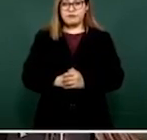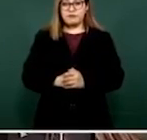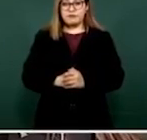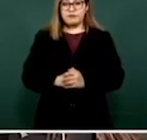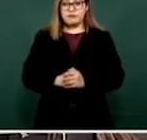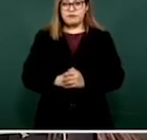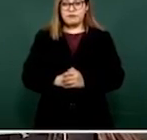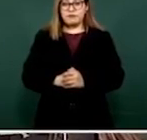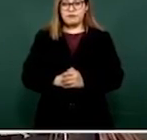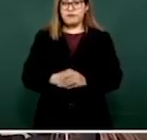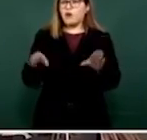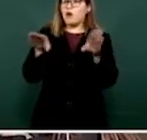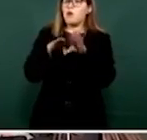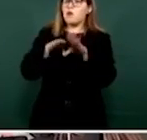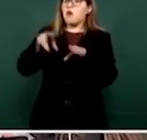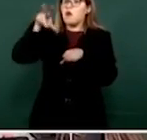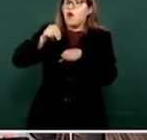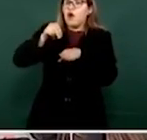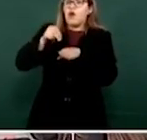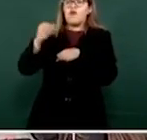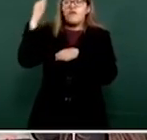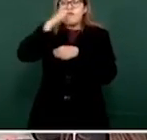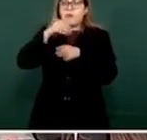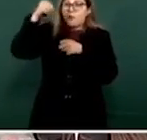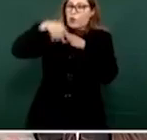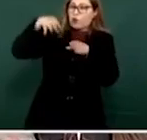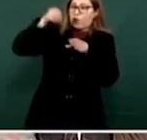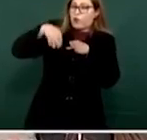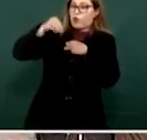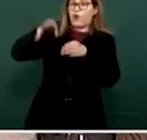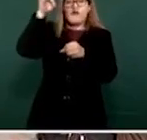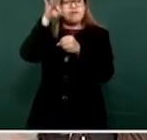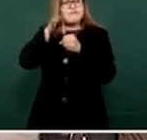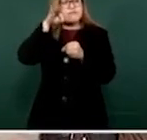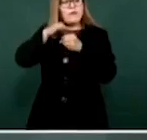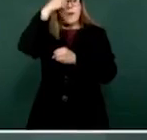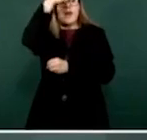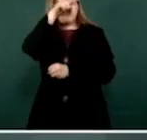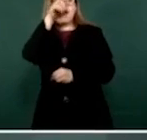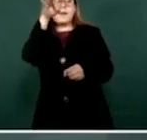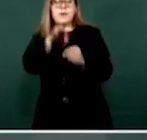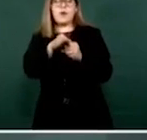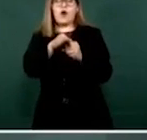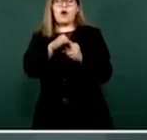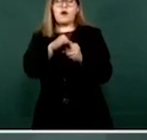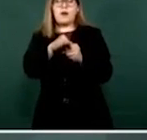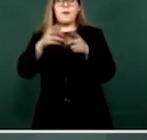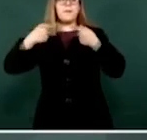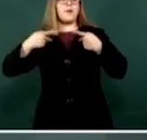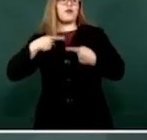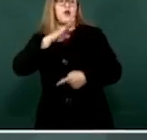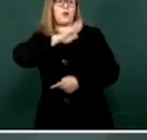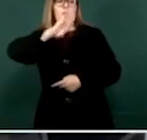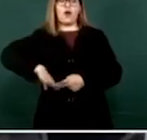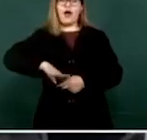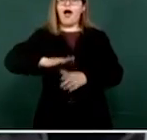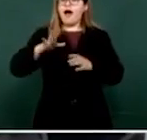rellenen, embaracen urnas, que no voten los finados como era